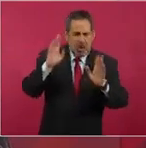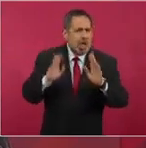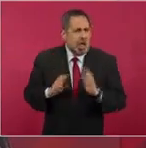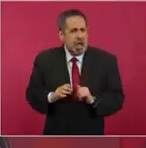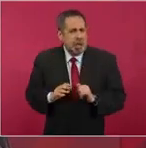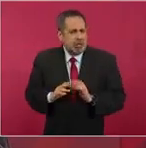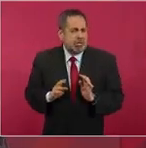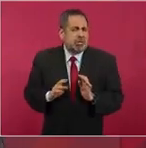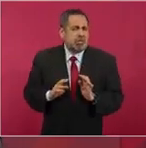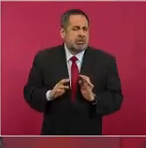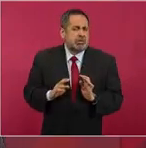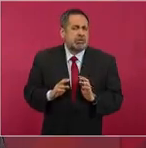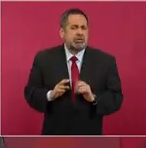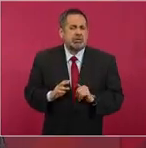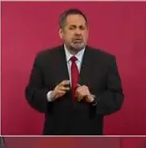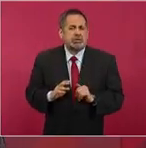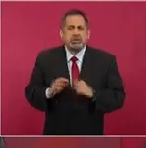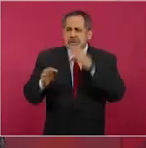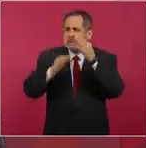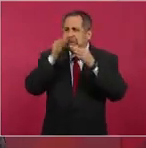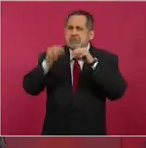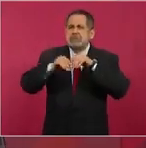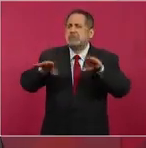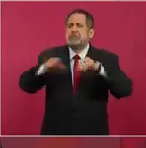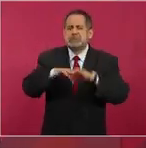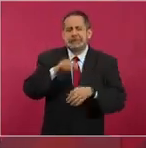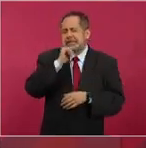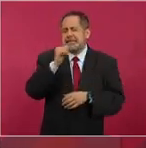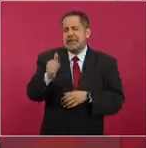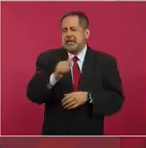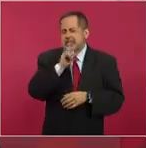procuramos no transmitir nada de eso.